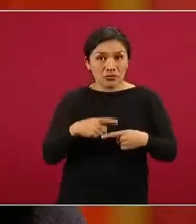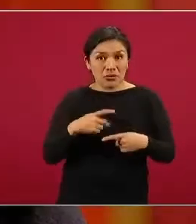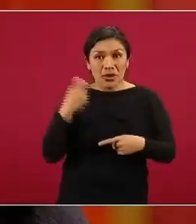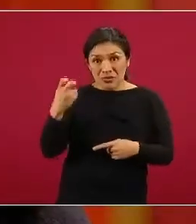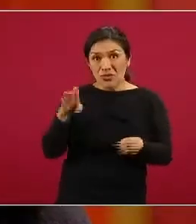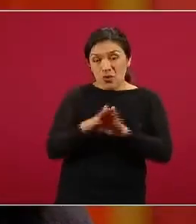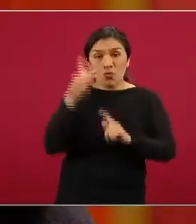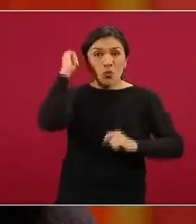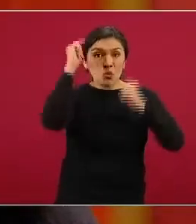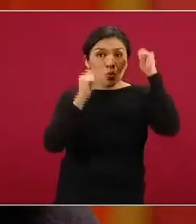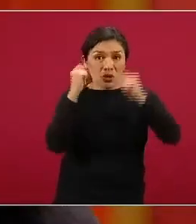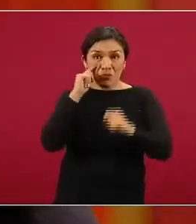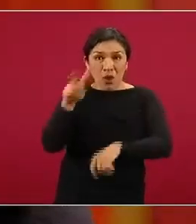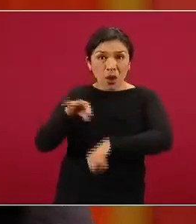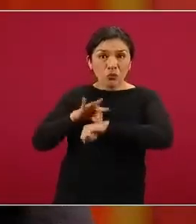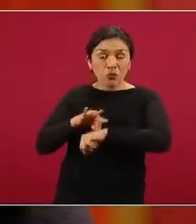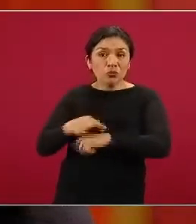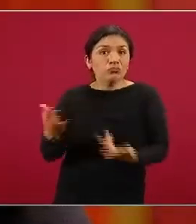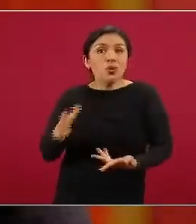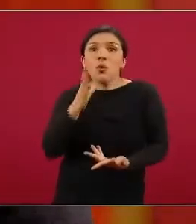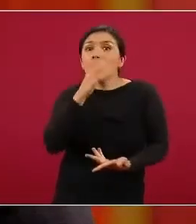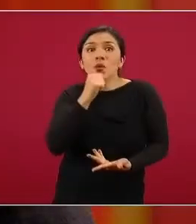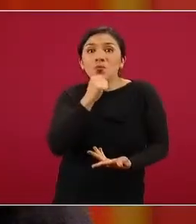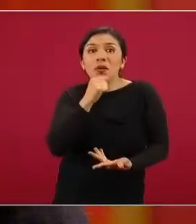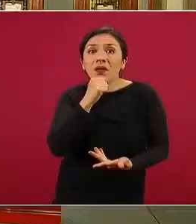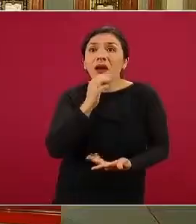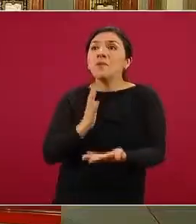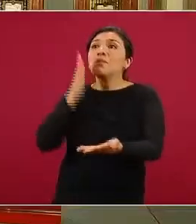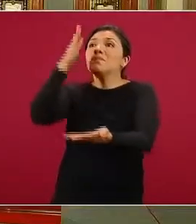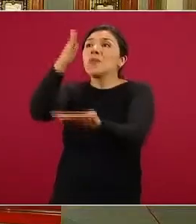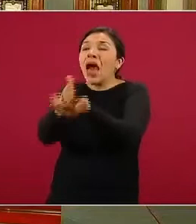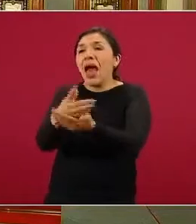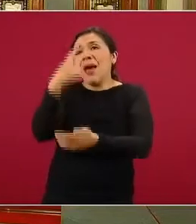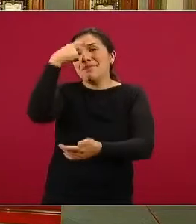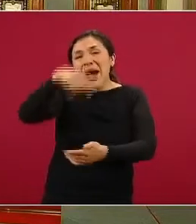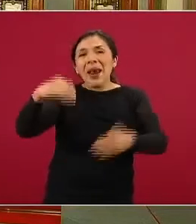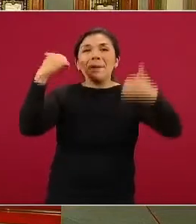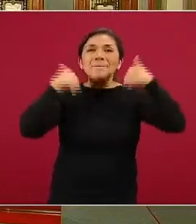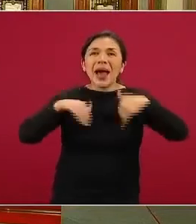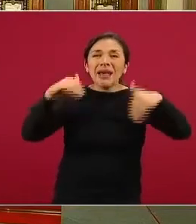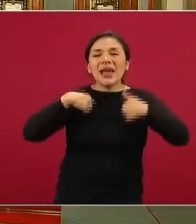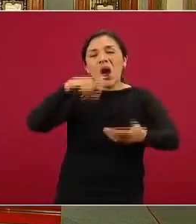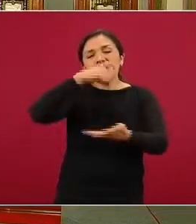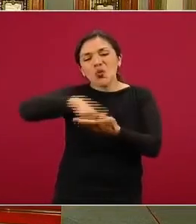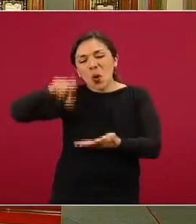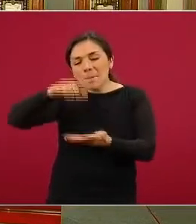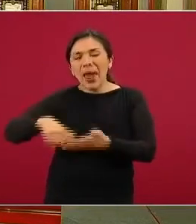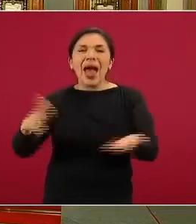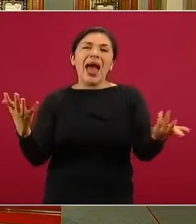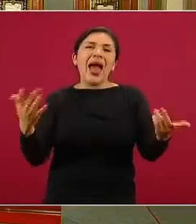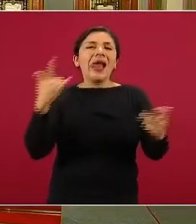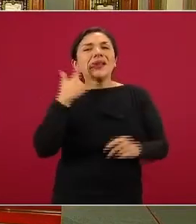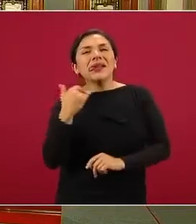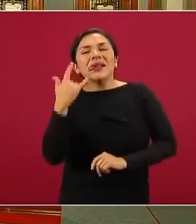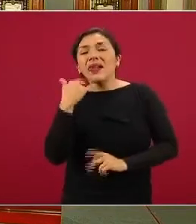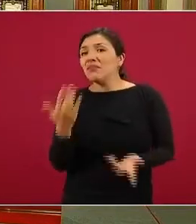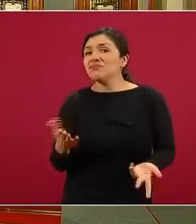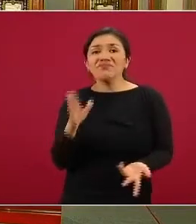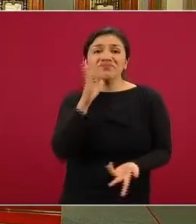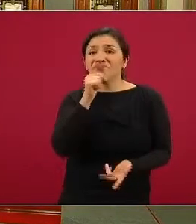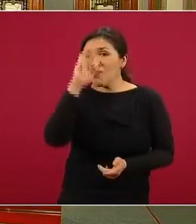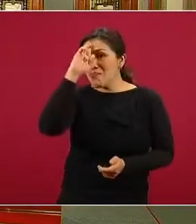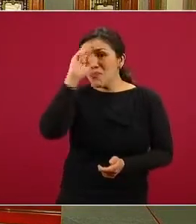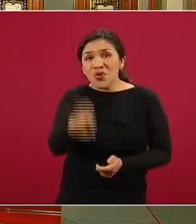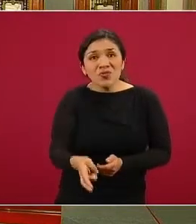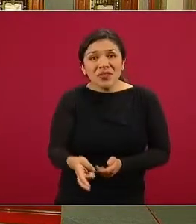mucho el sector turístico, no pueden concurrir para consumir, comprar los productos,